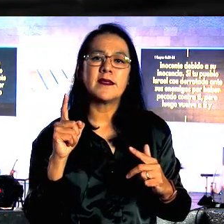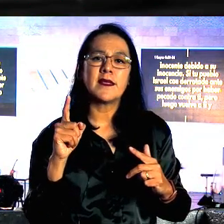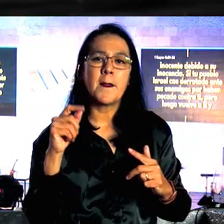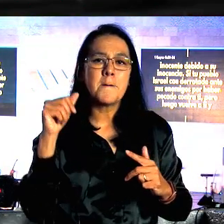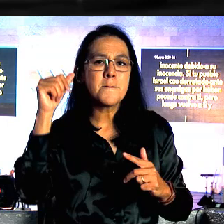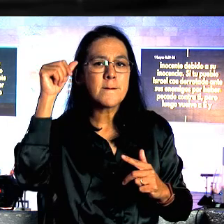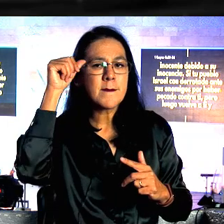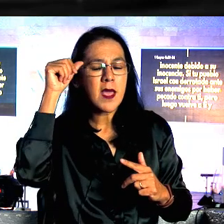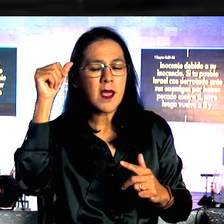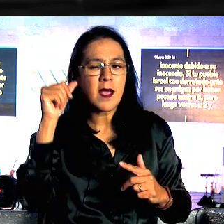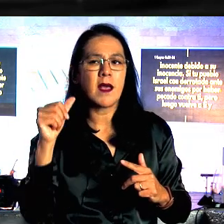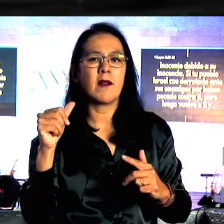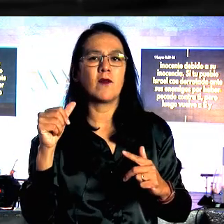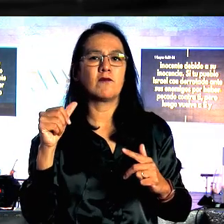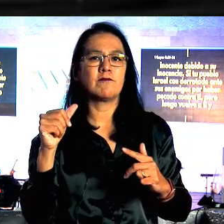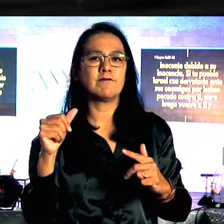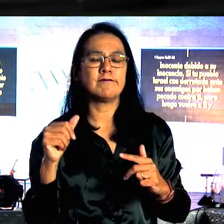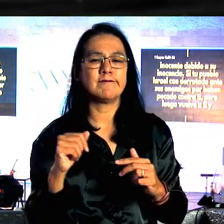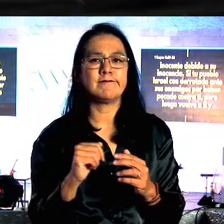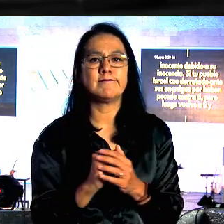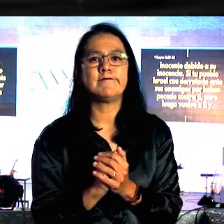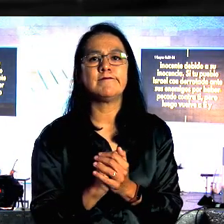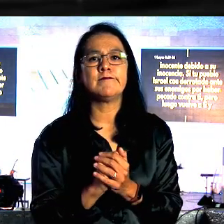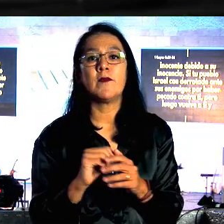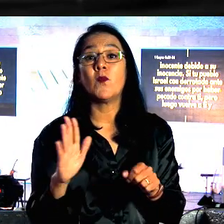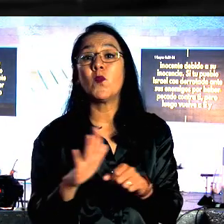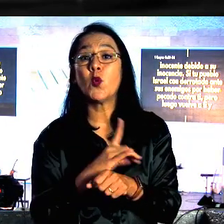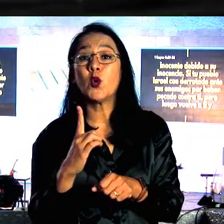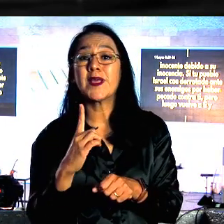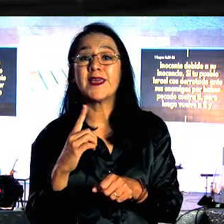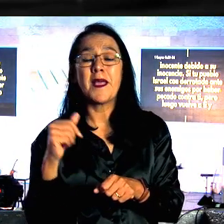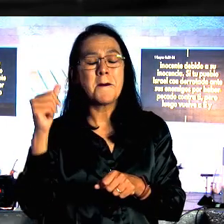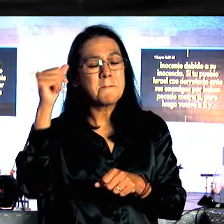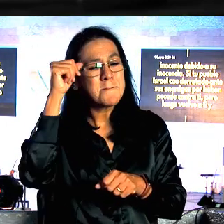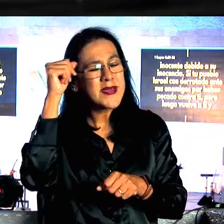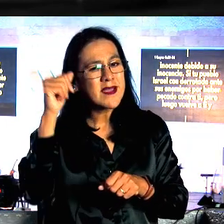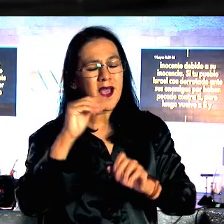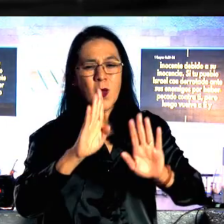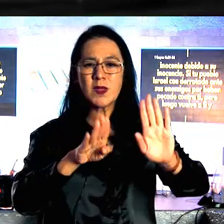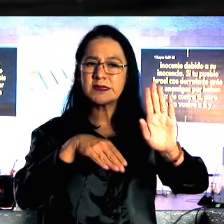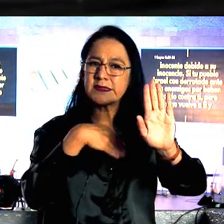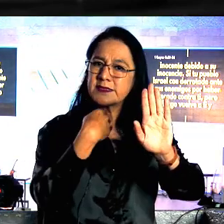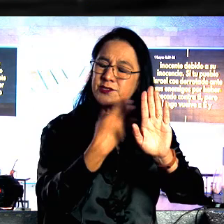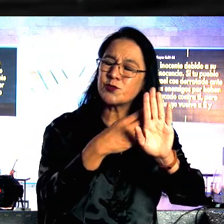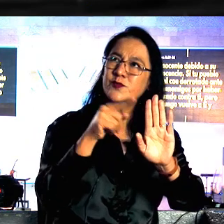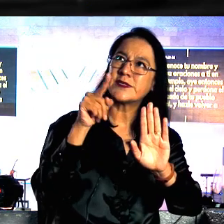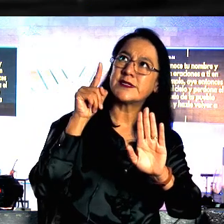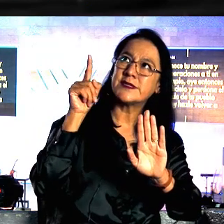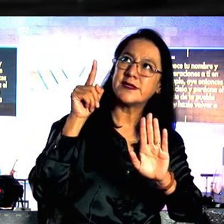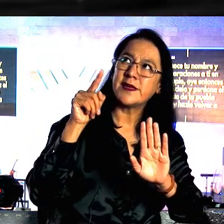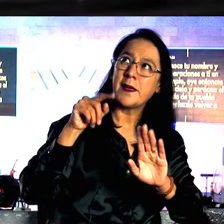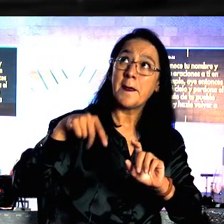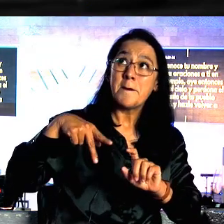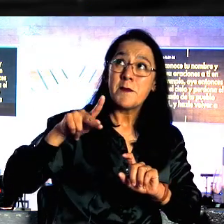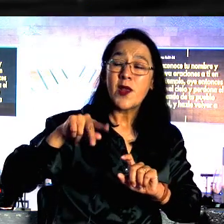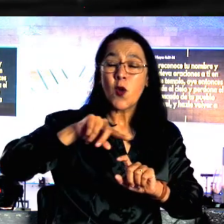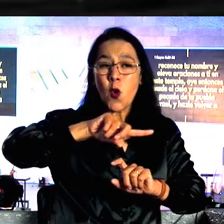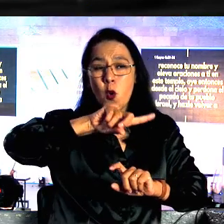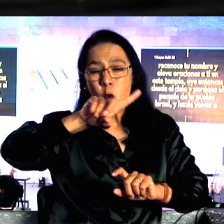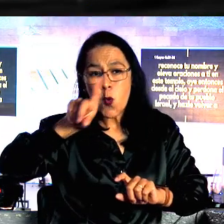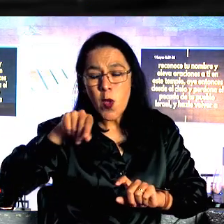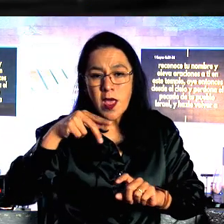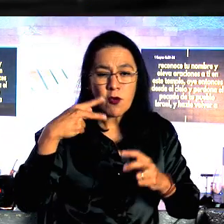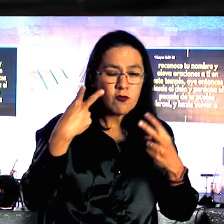pecado por haber pecado contra ti pero luego vuelve a ti y reconoce tu nombre y eleva